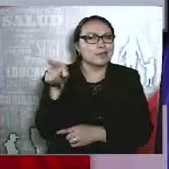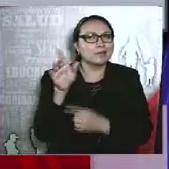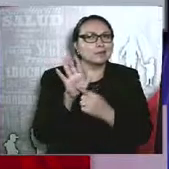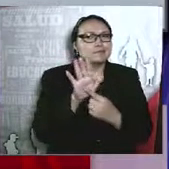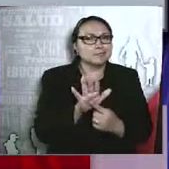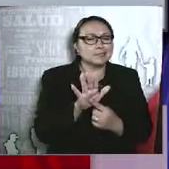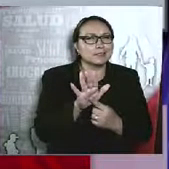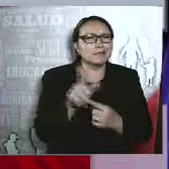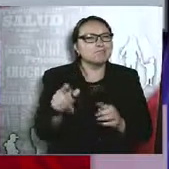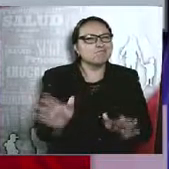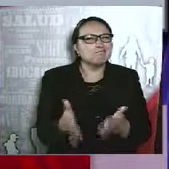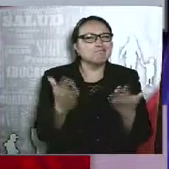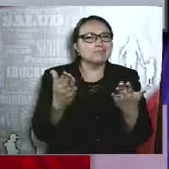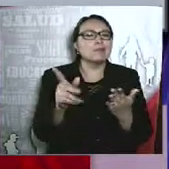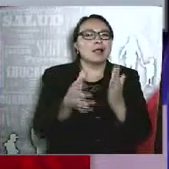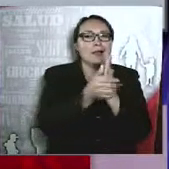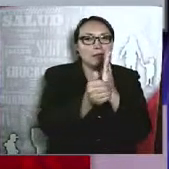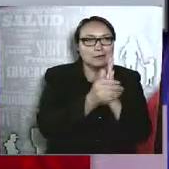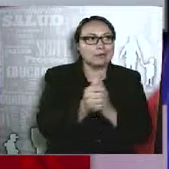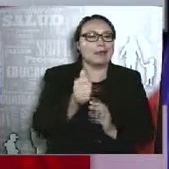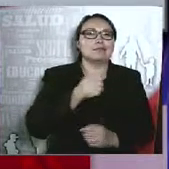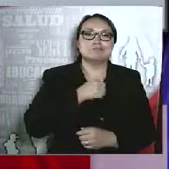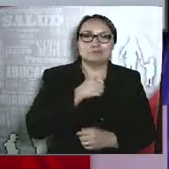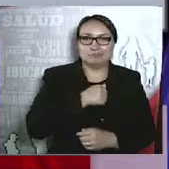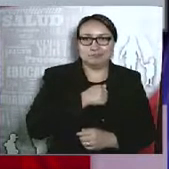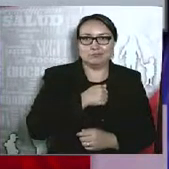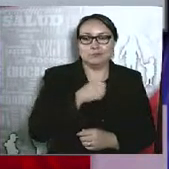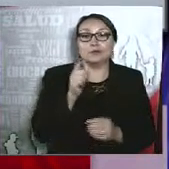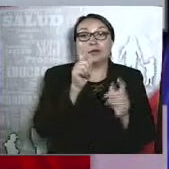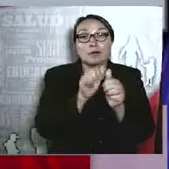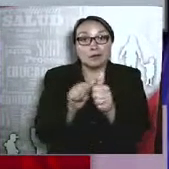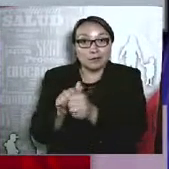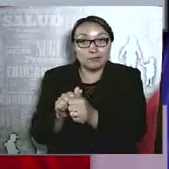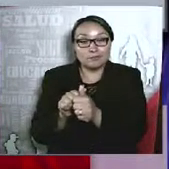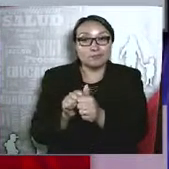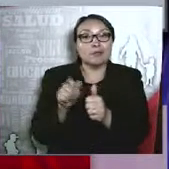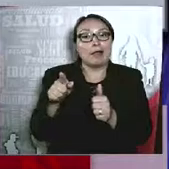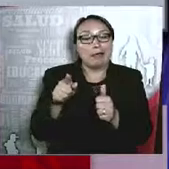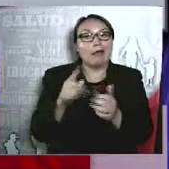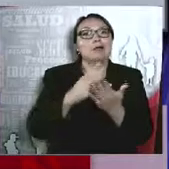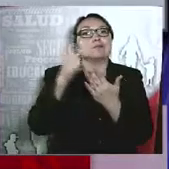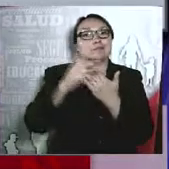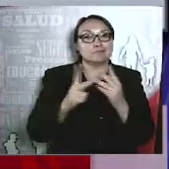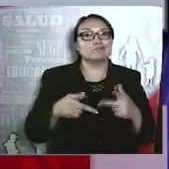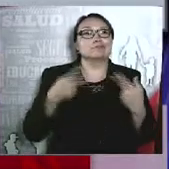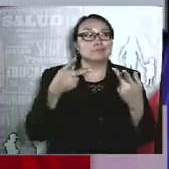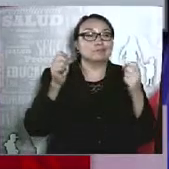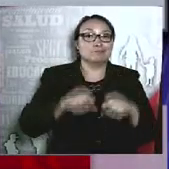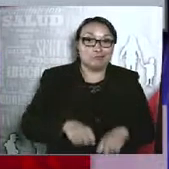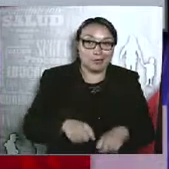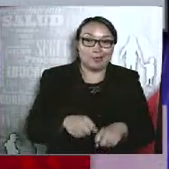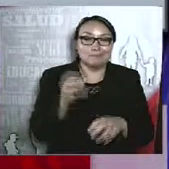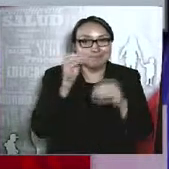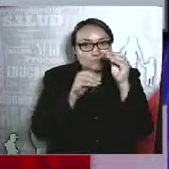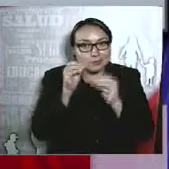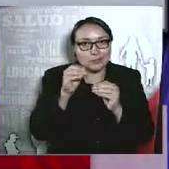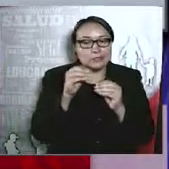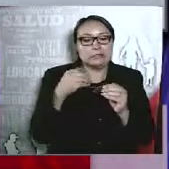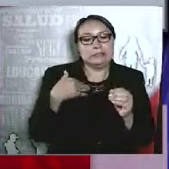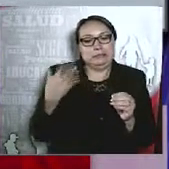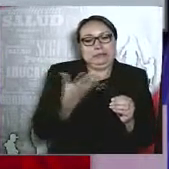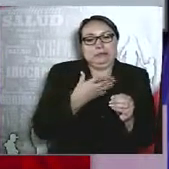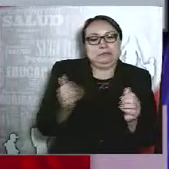es las habilidades y competencias para que cada persona en proceso de reintegración vaya construyendo un proyecto de vida en el que nosotros acompañamos una parte